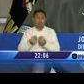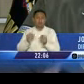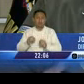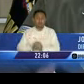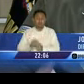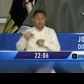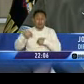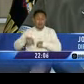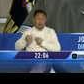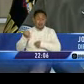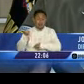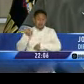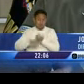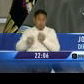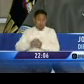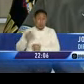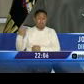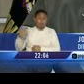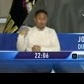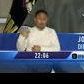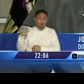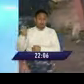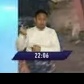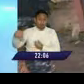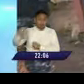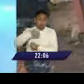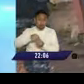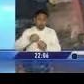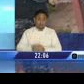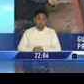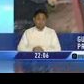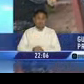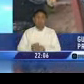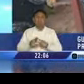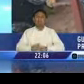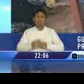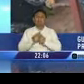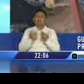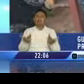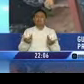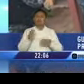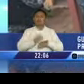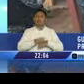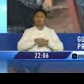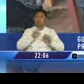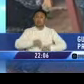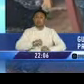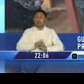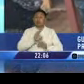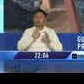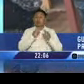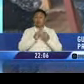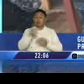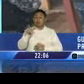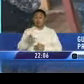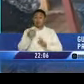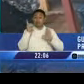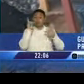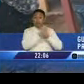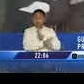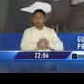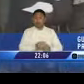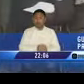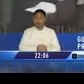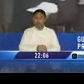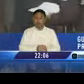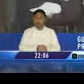promocionarla para la prostitución y obtener dinero al respecto. Y es que todo inició gracias a la denuncia de un familiar de la menor, quien luego